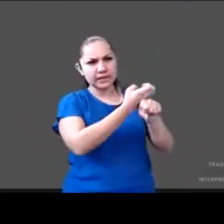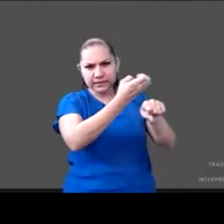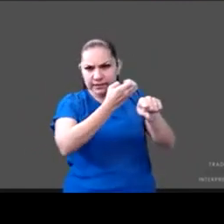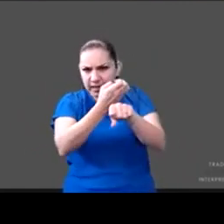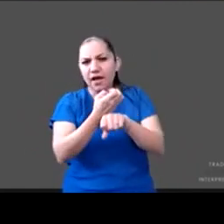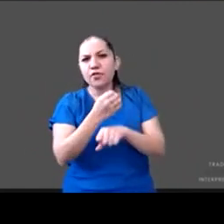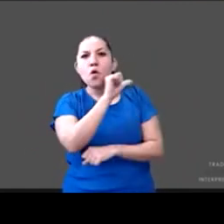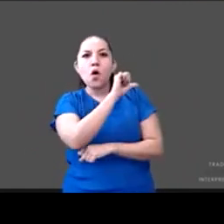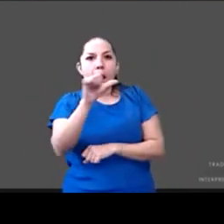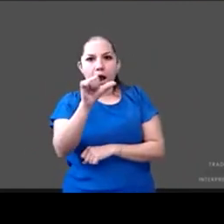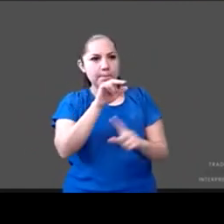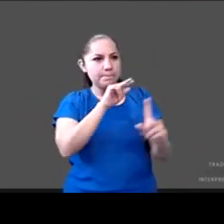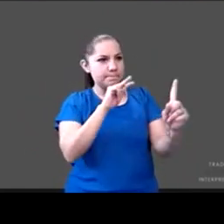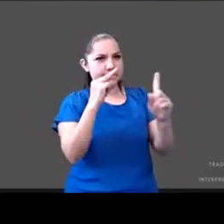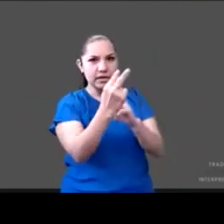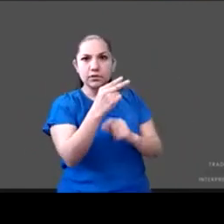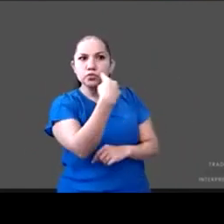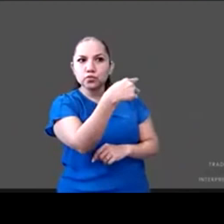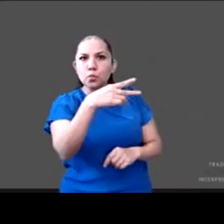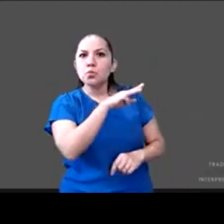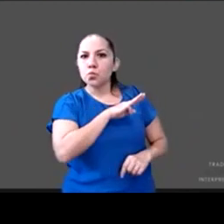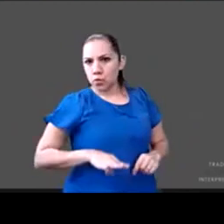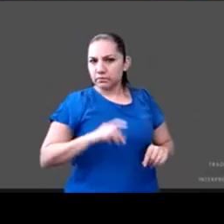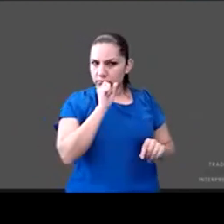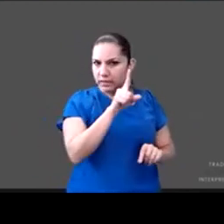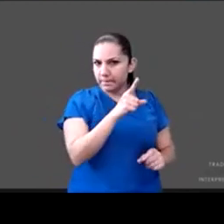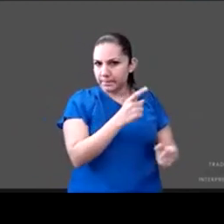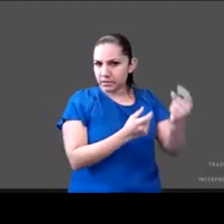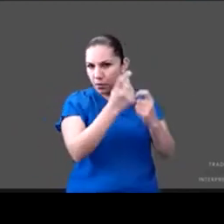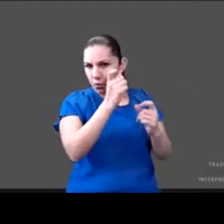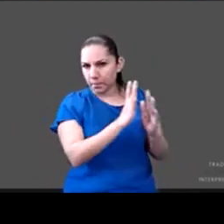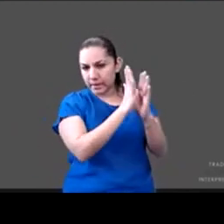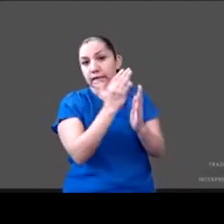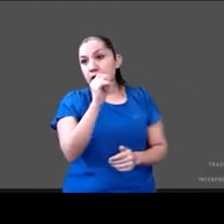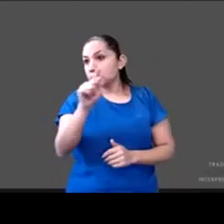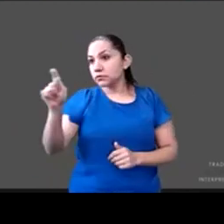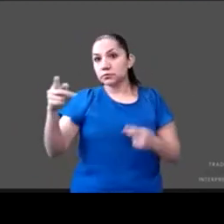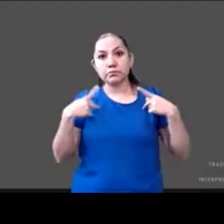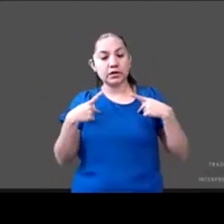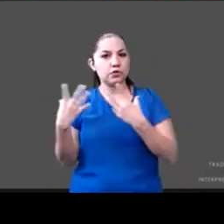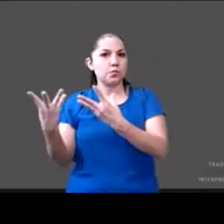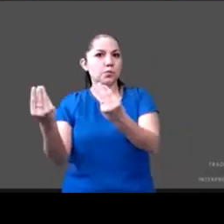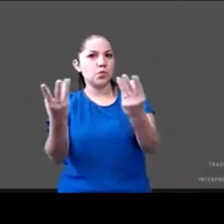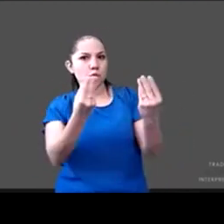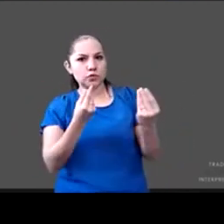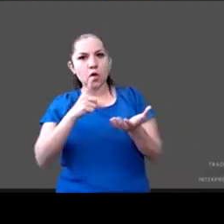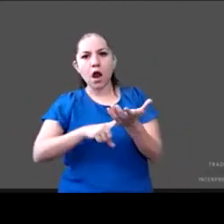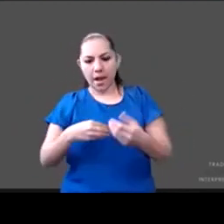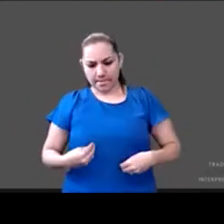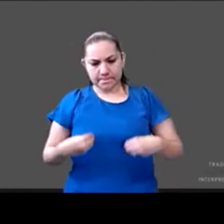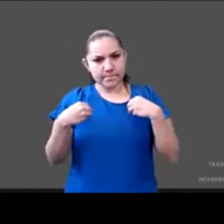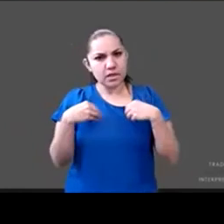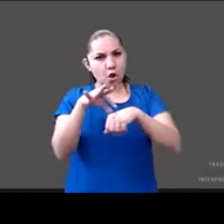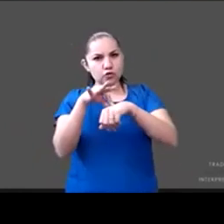y personas también que compartieron sus testimonios. En muchos conversatorios tuvimos un video inicial